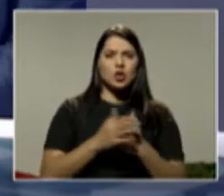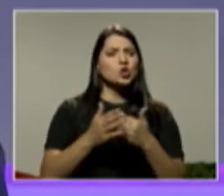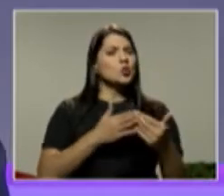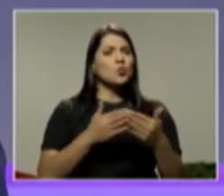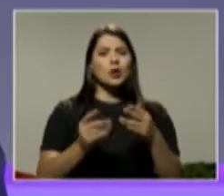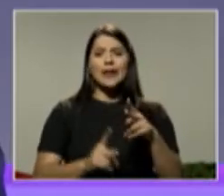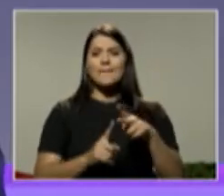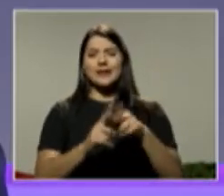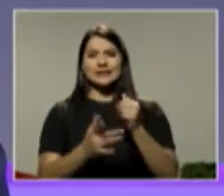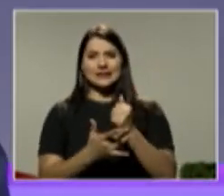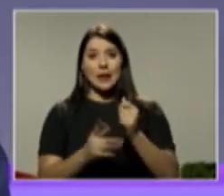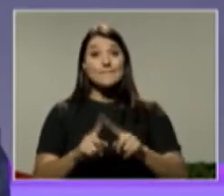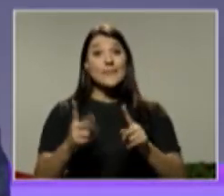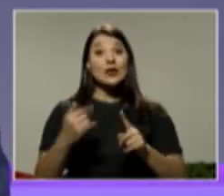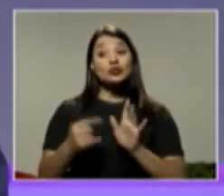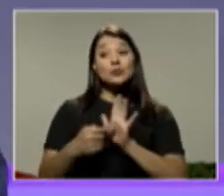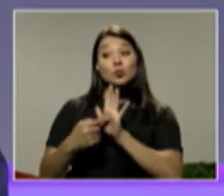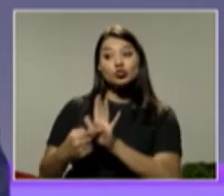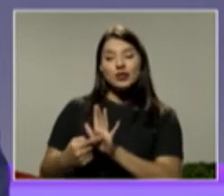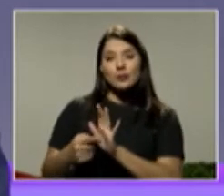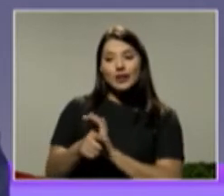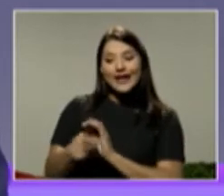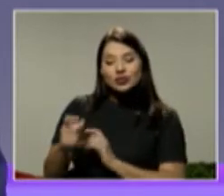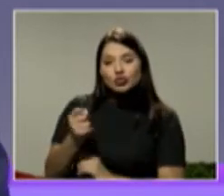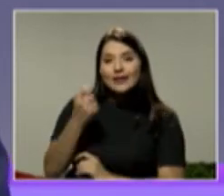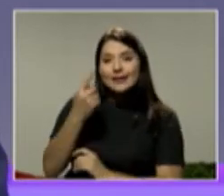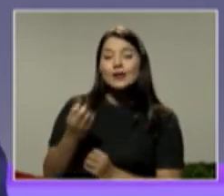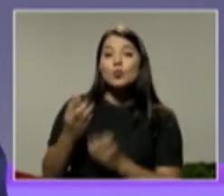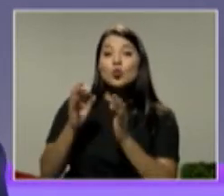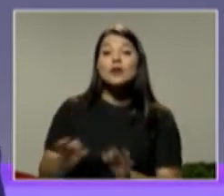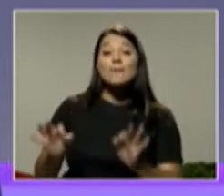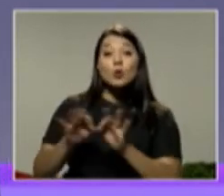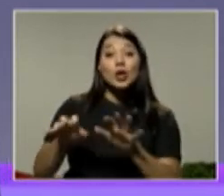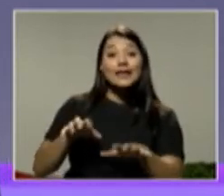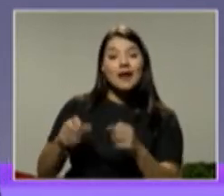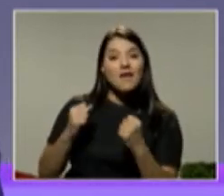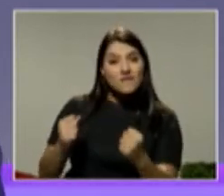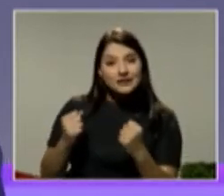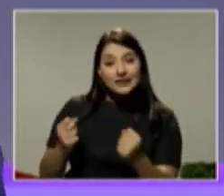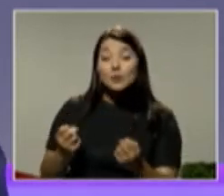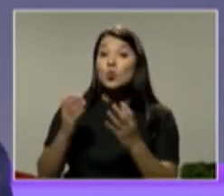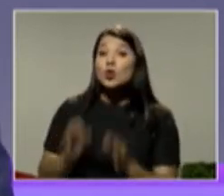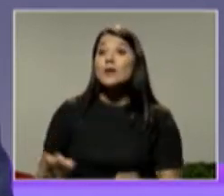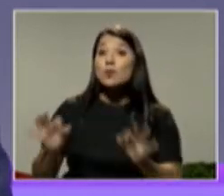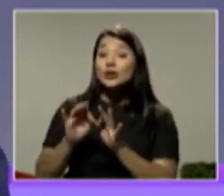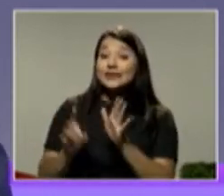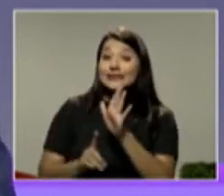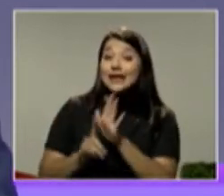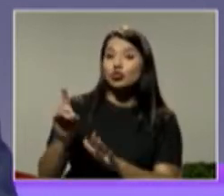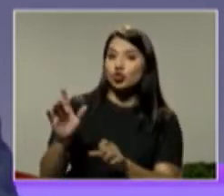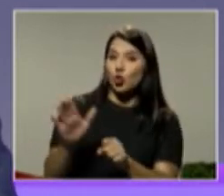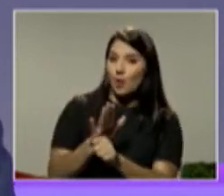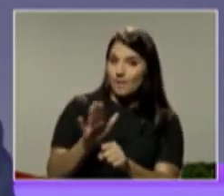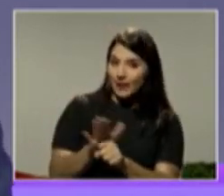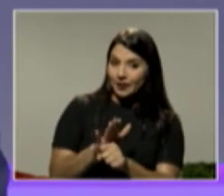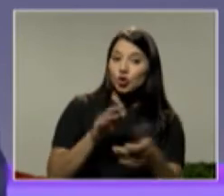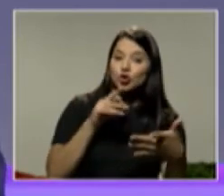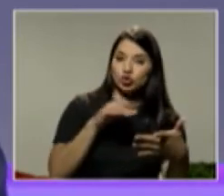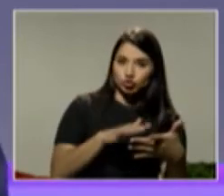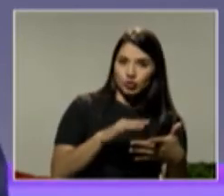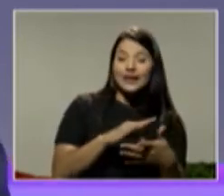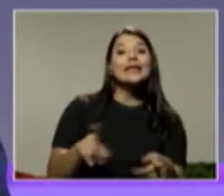justamente se le hace ver la importancia de la actividad física, la importancia de un desarrollo integral académicamente y que también tienen que